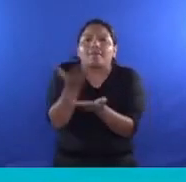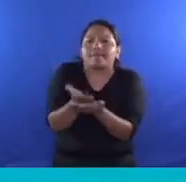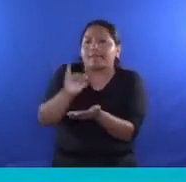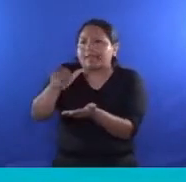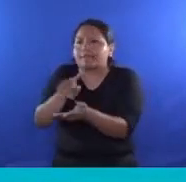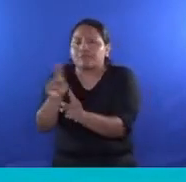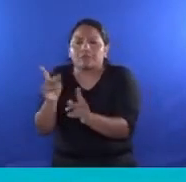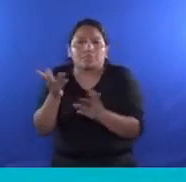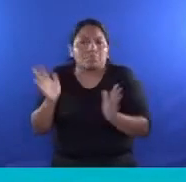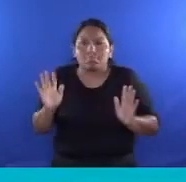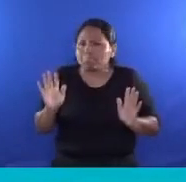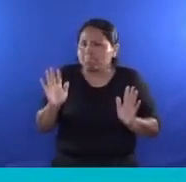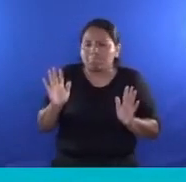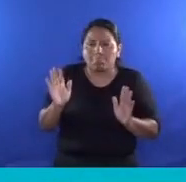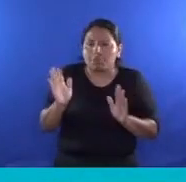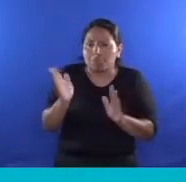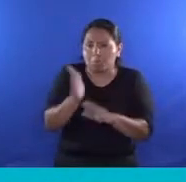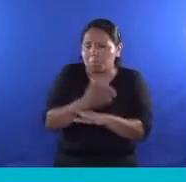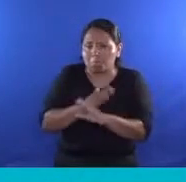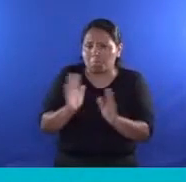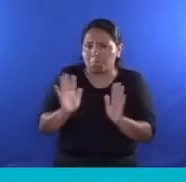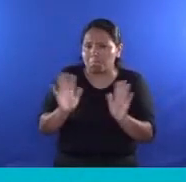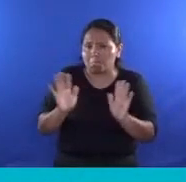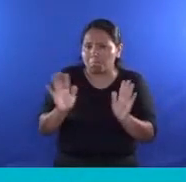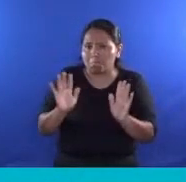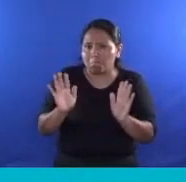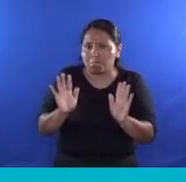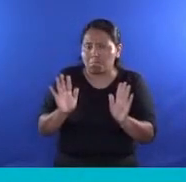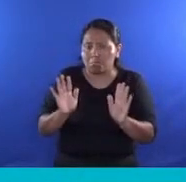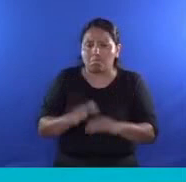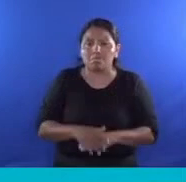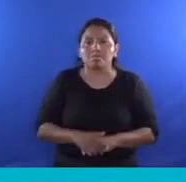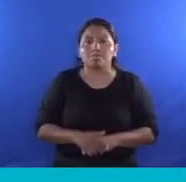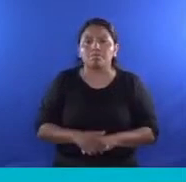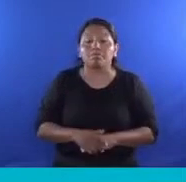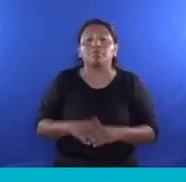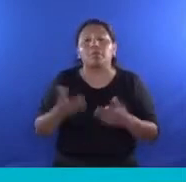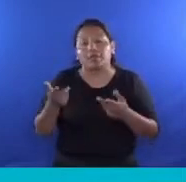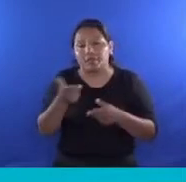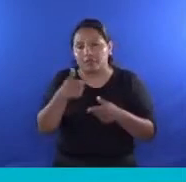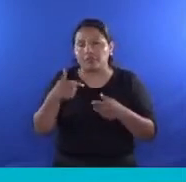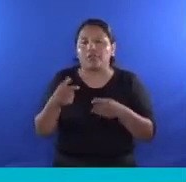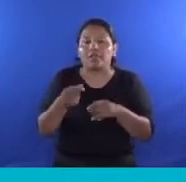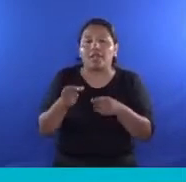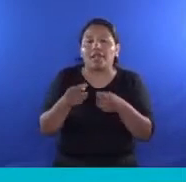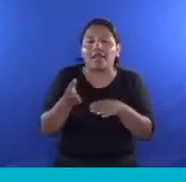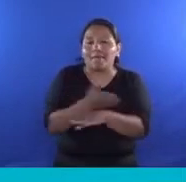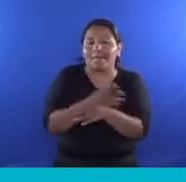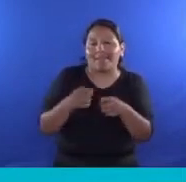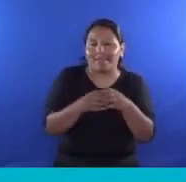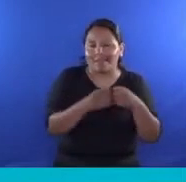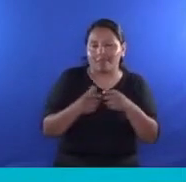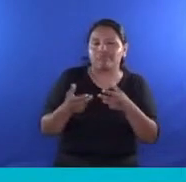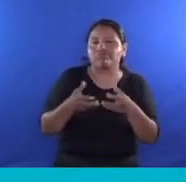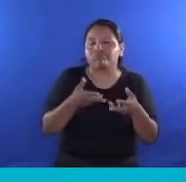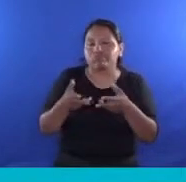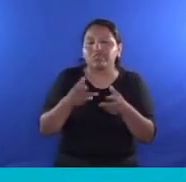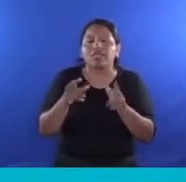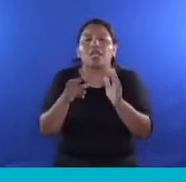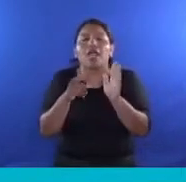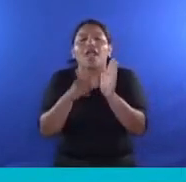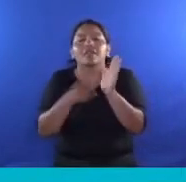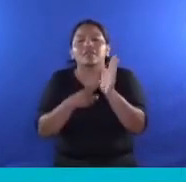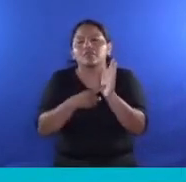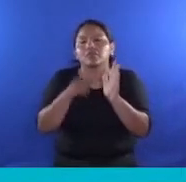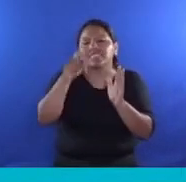presentar. No lo prevé. También, porque se discutió en labor parlamentaria y se citó el mentado artículo 72 de